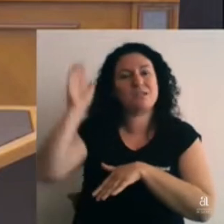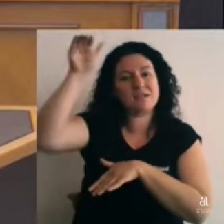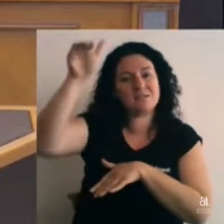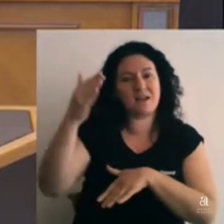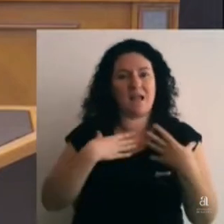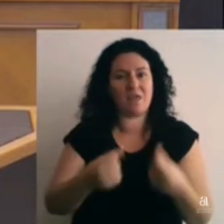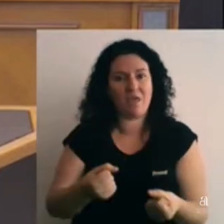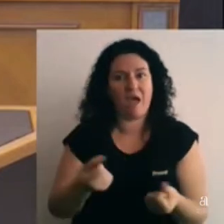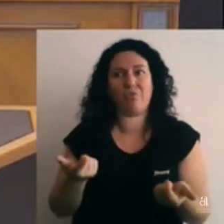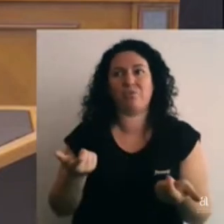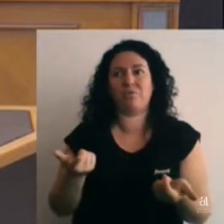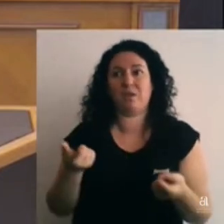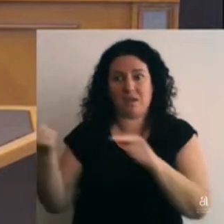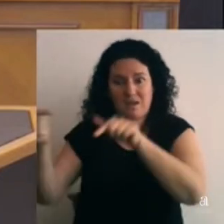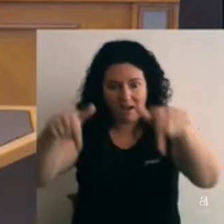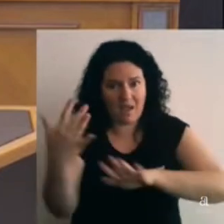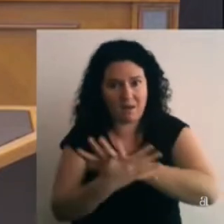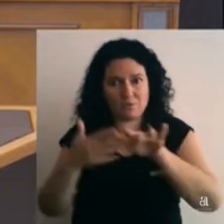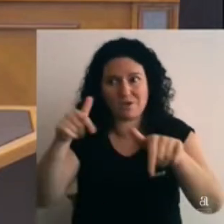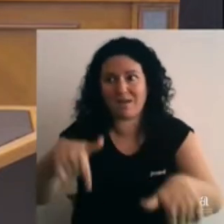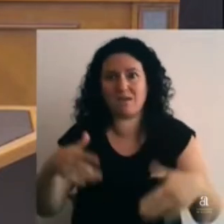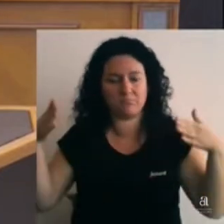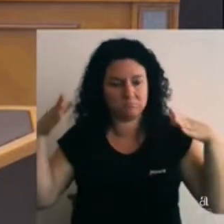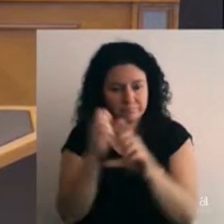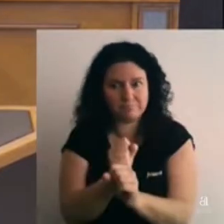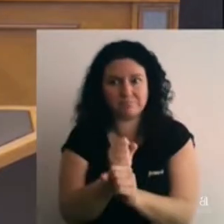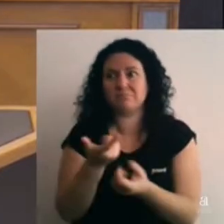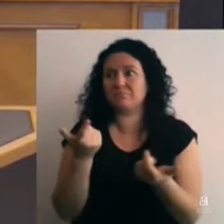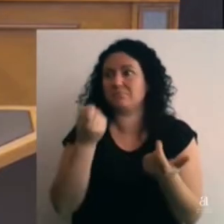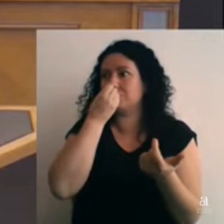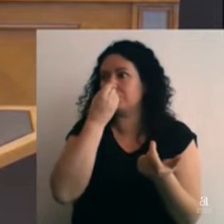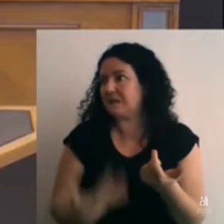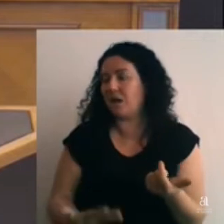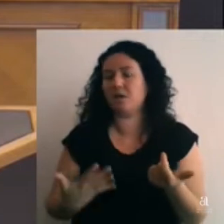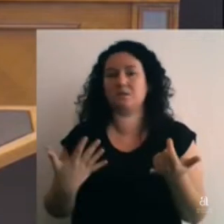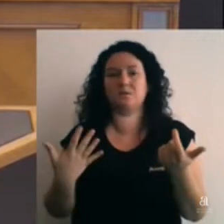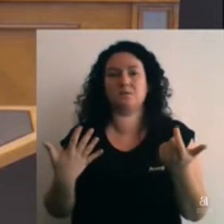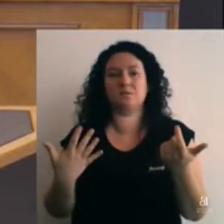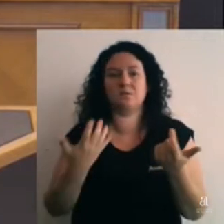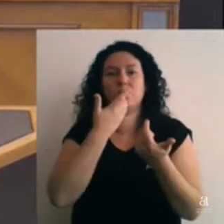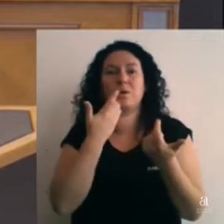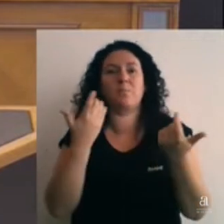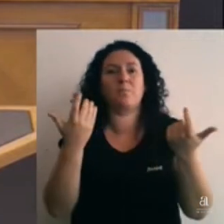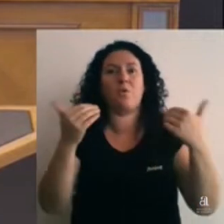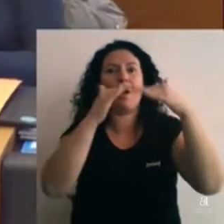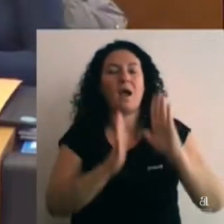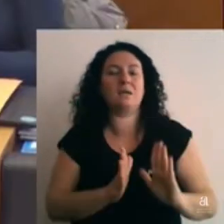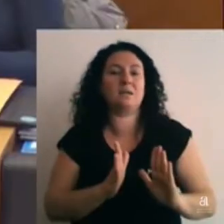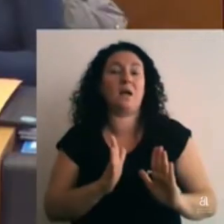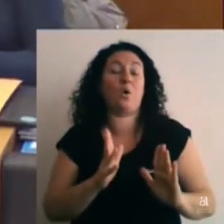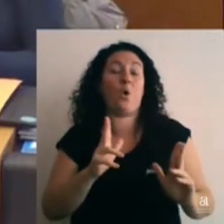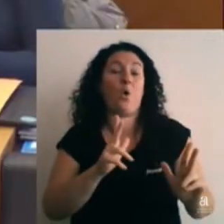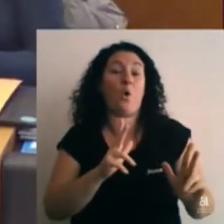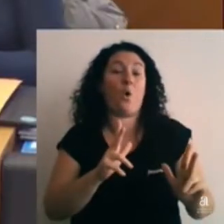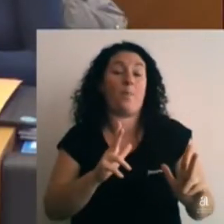trayéndola aquí para que se centre desde el minuto uno, para que, por ejemplo, el doctor Esquerdo lo asuman. Y de